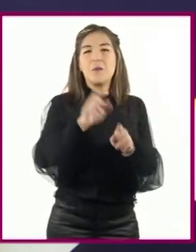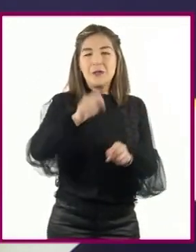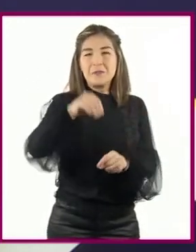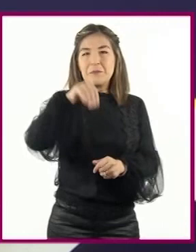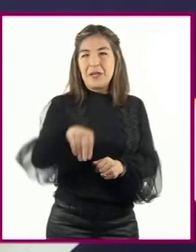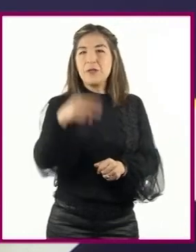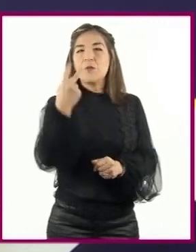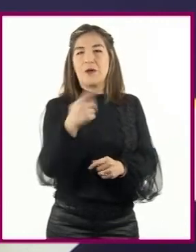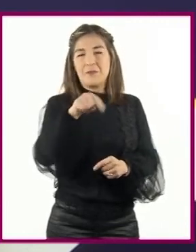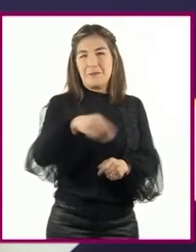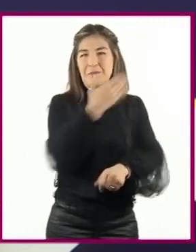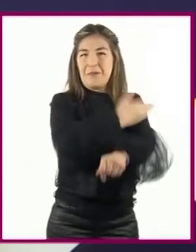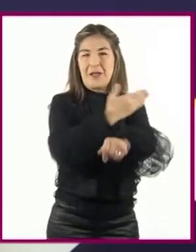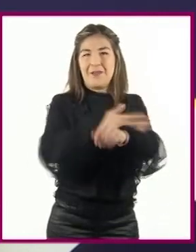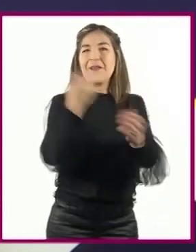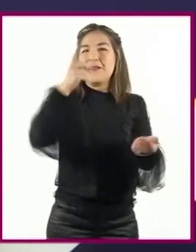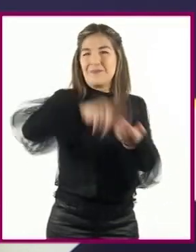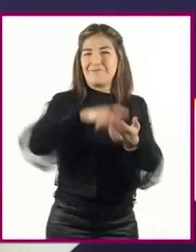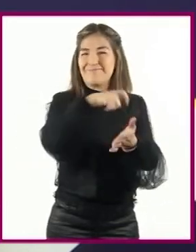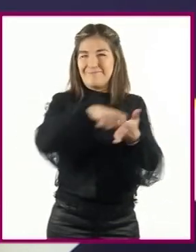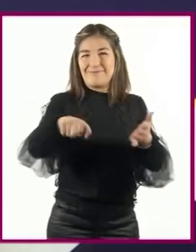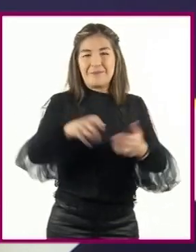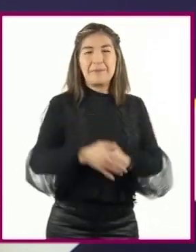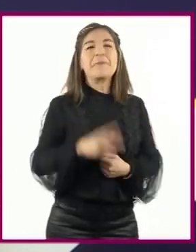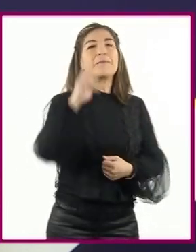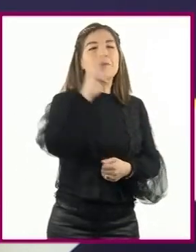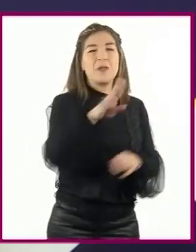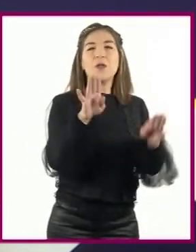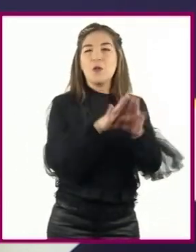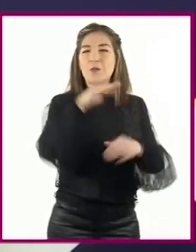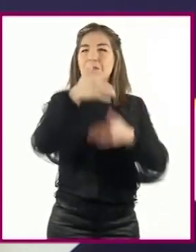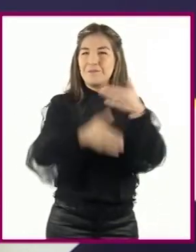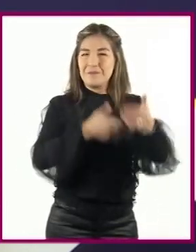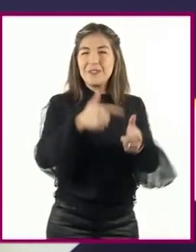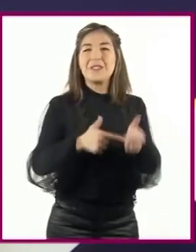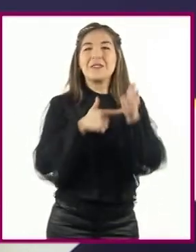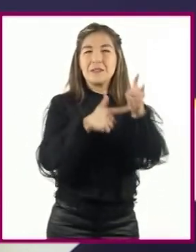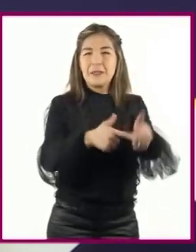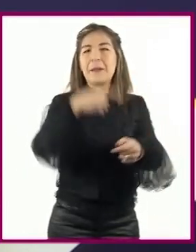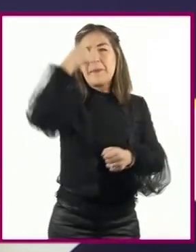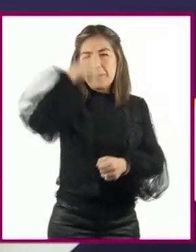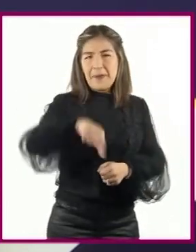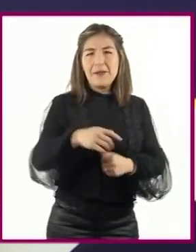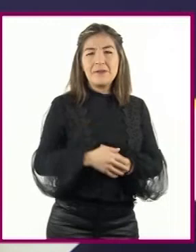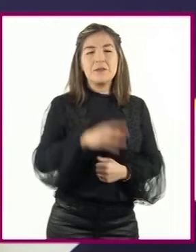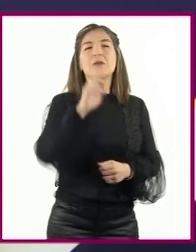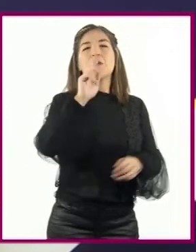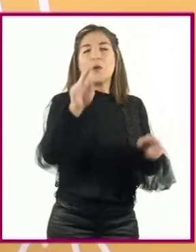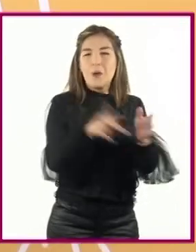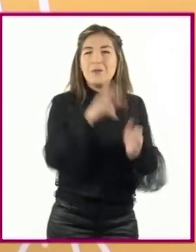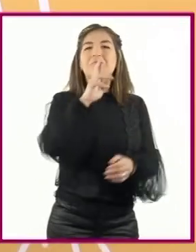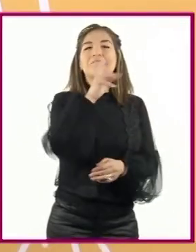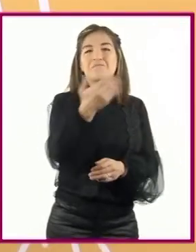se adquirieron. Veamos nuevamente el procedimiento a seguir con la finalidad de reiterarlo.